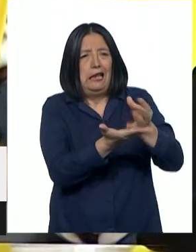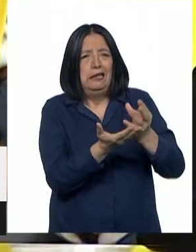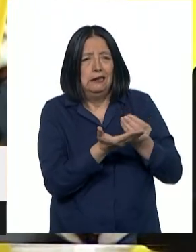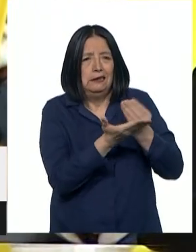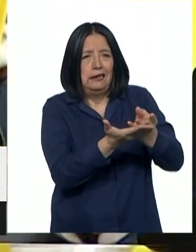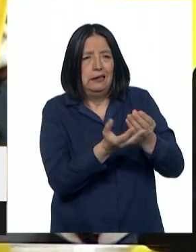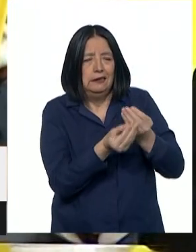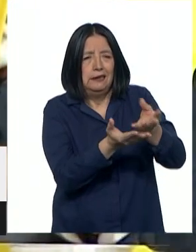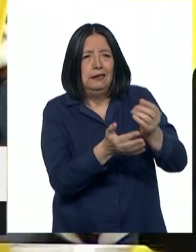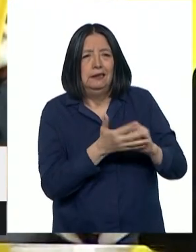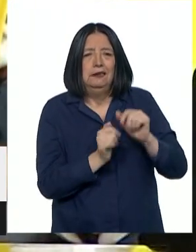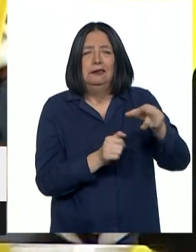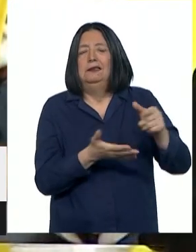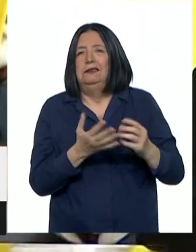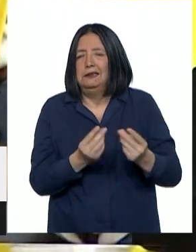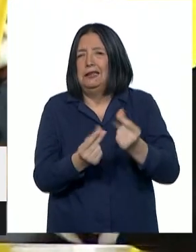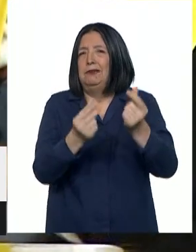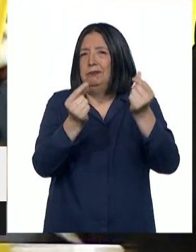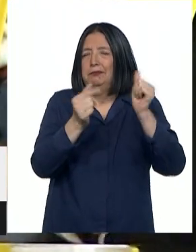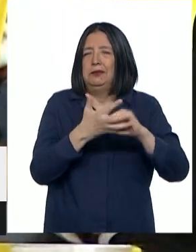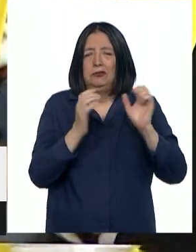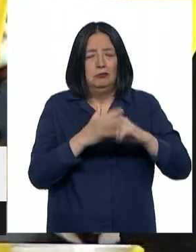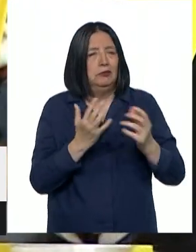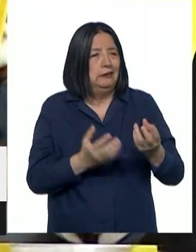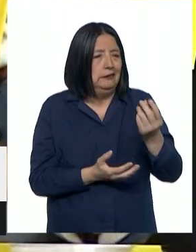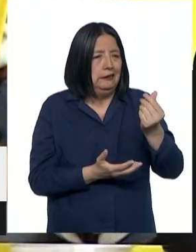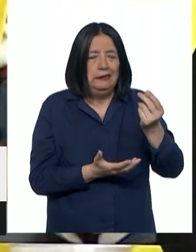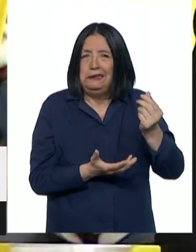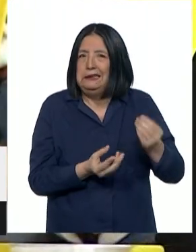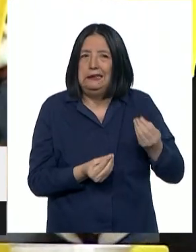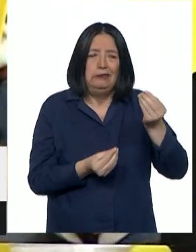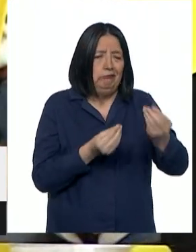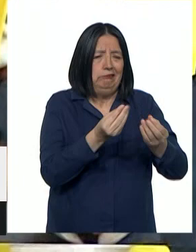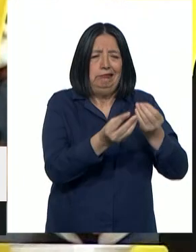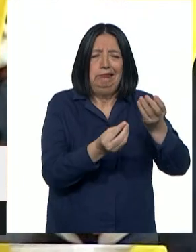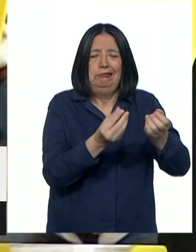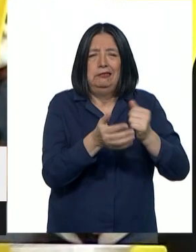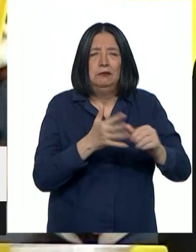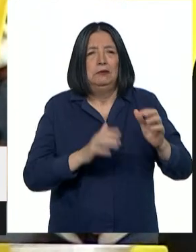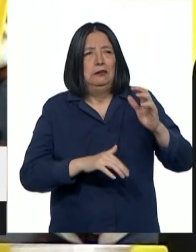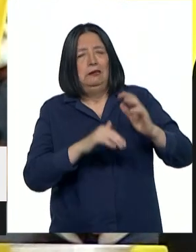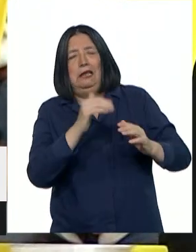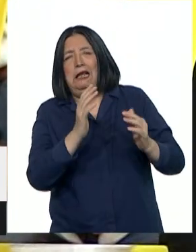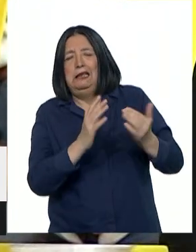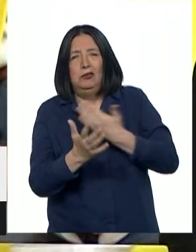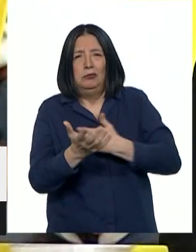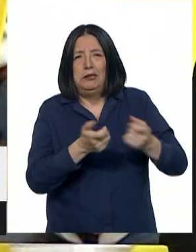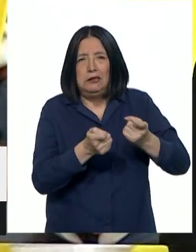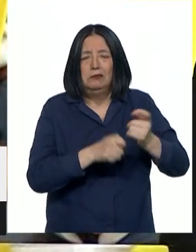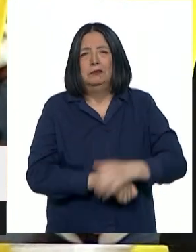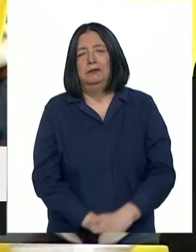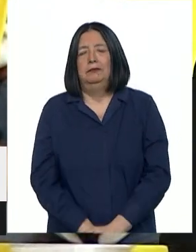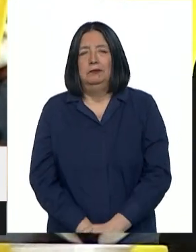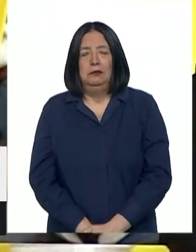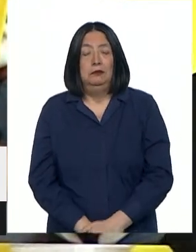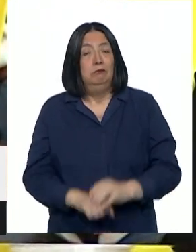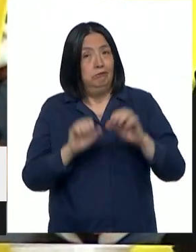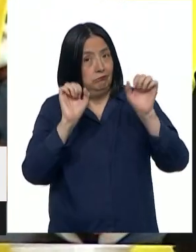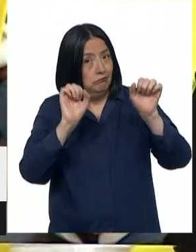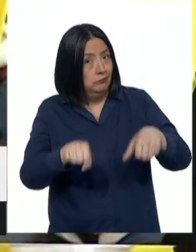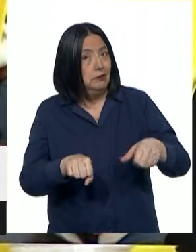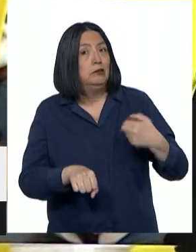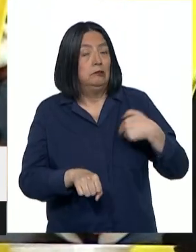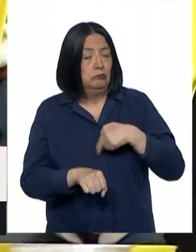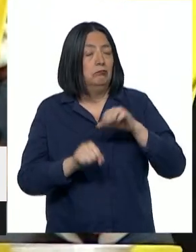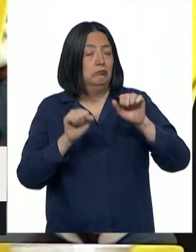poder rápidamente inyectar dinero a la infraestructura del Estado. Y lo estamos